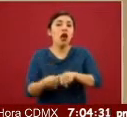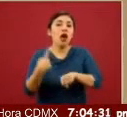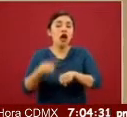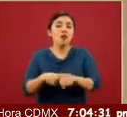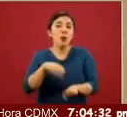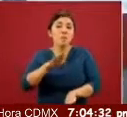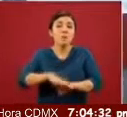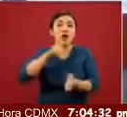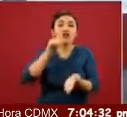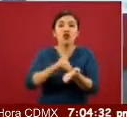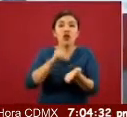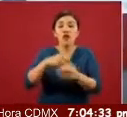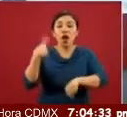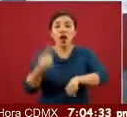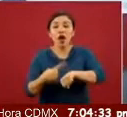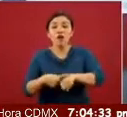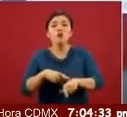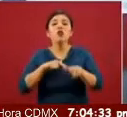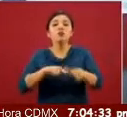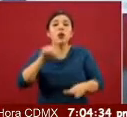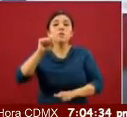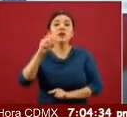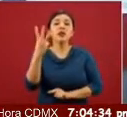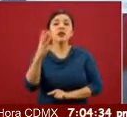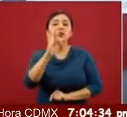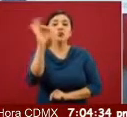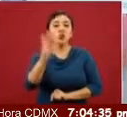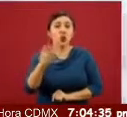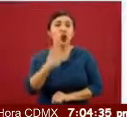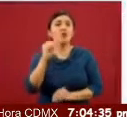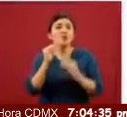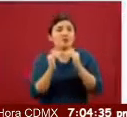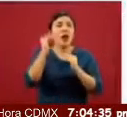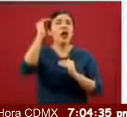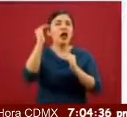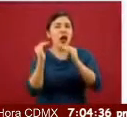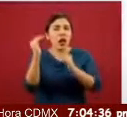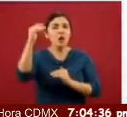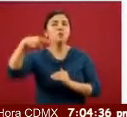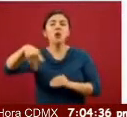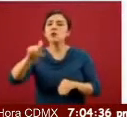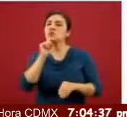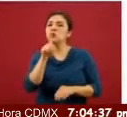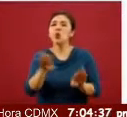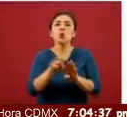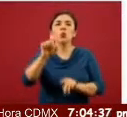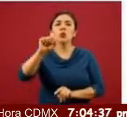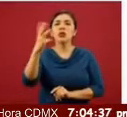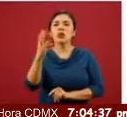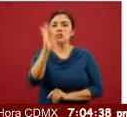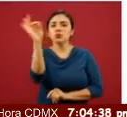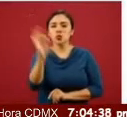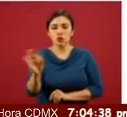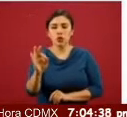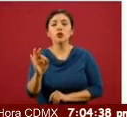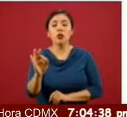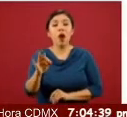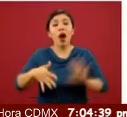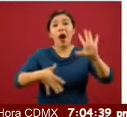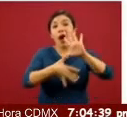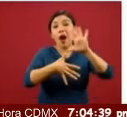un 23%, suben un poco los números, pero siguen representando un 23%, y la proporción de las